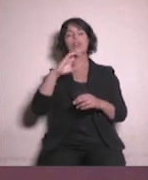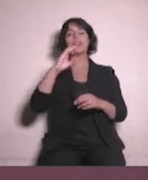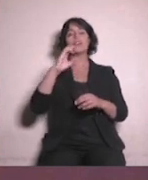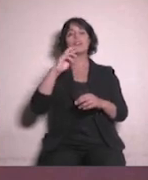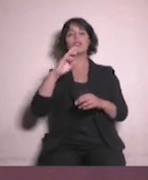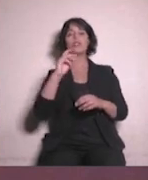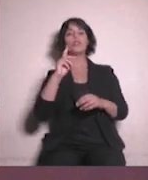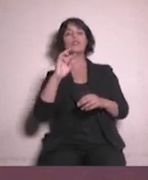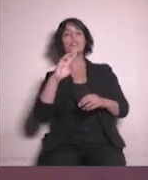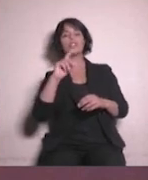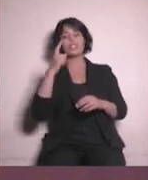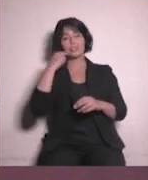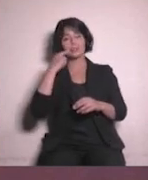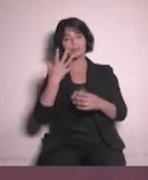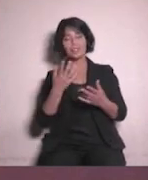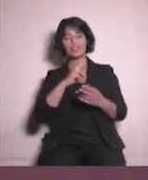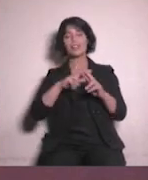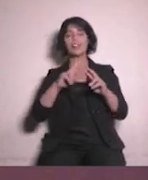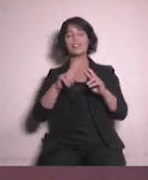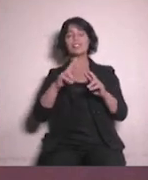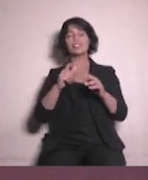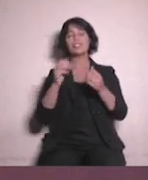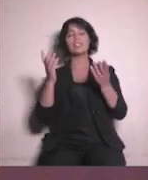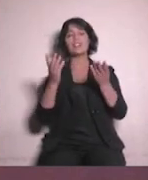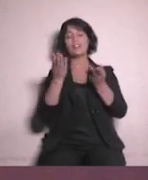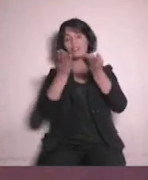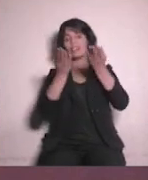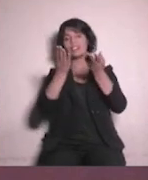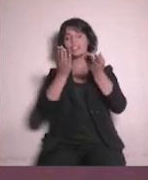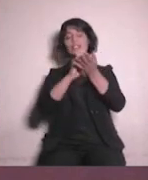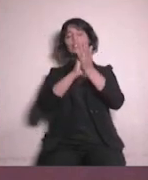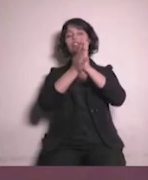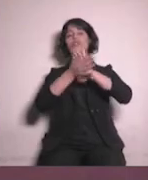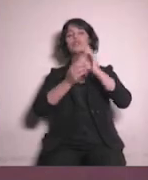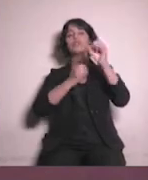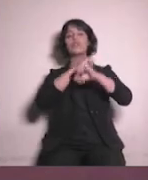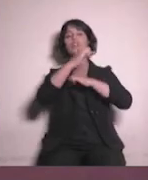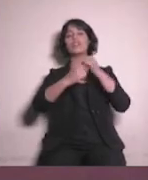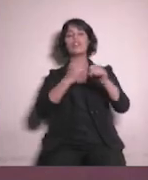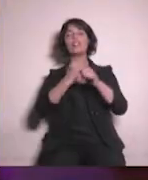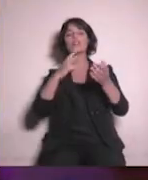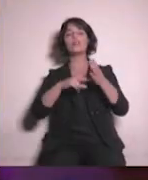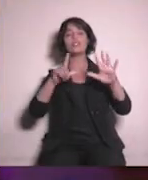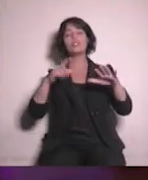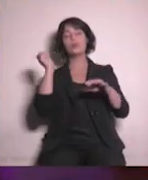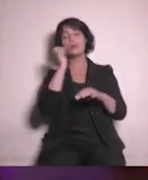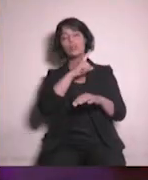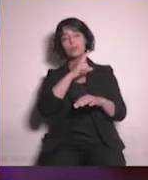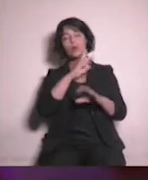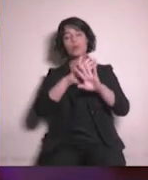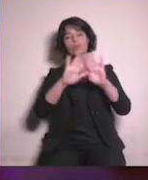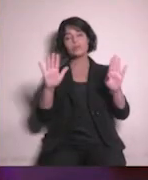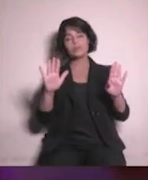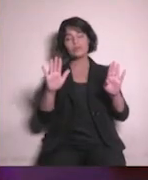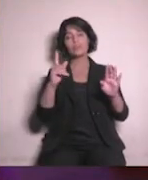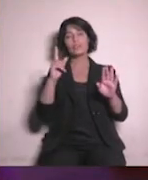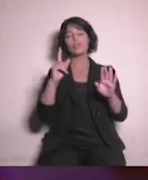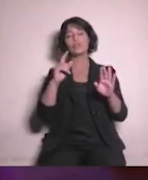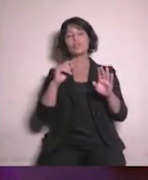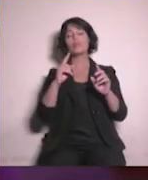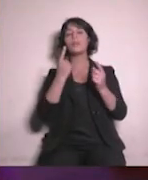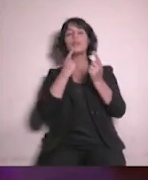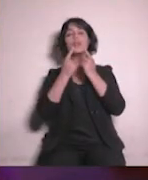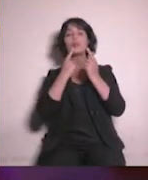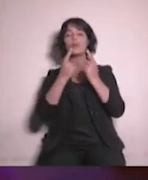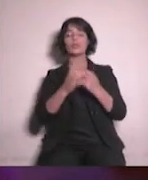de todas las gestiones realizadas durante el año 2017. Por último, terminaremos con un espacio de